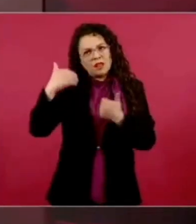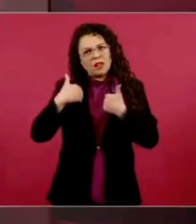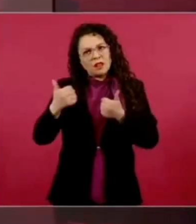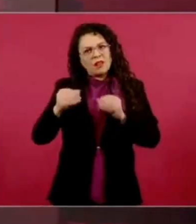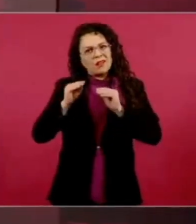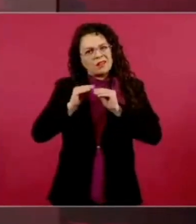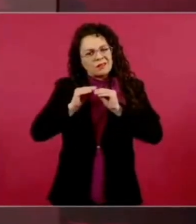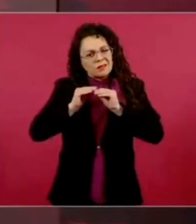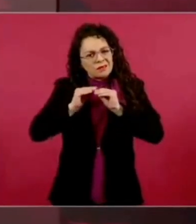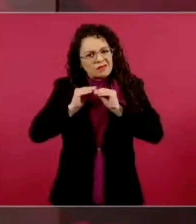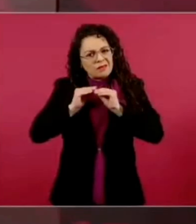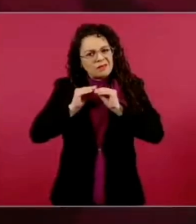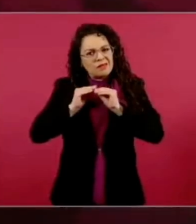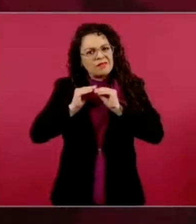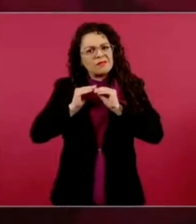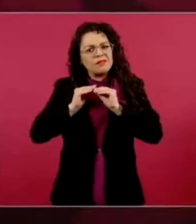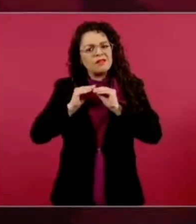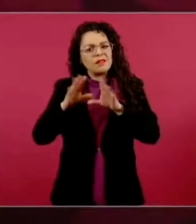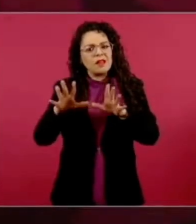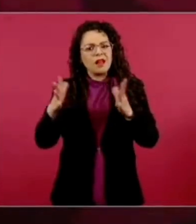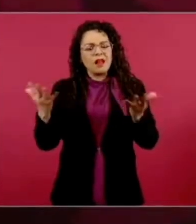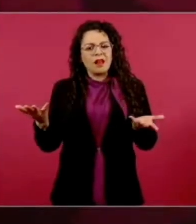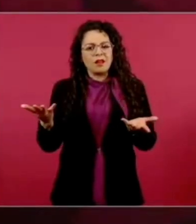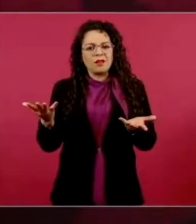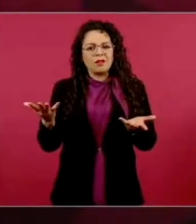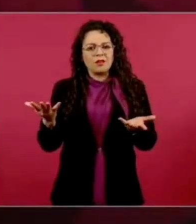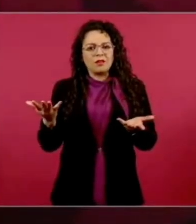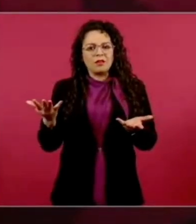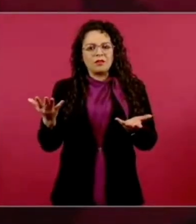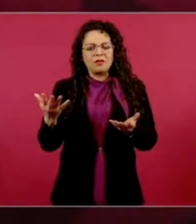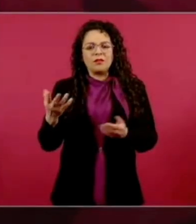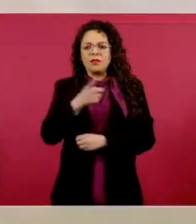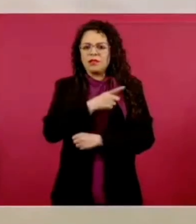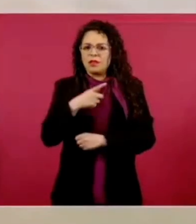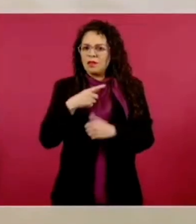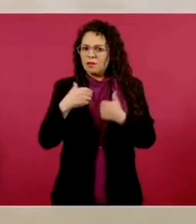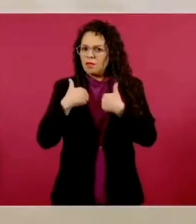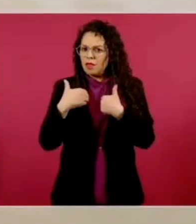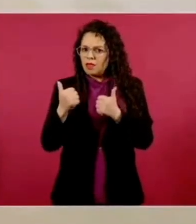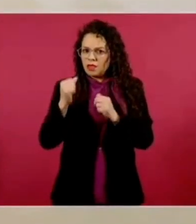de que no hay clases, ¿cómo no?